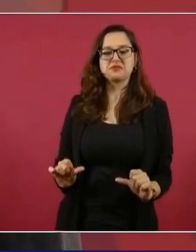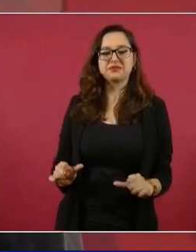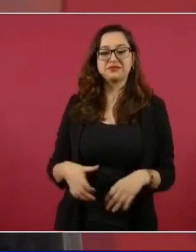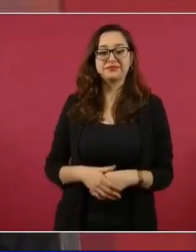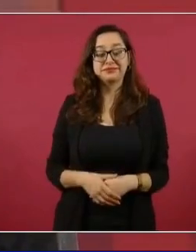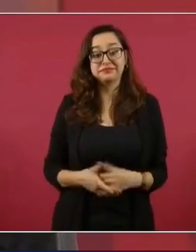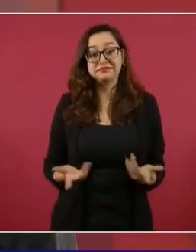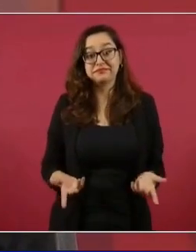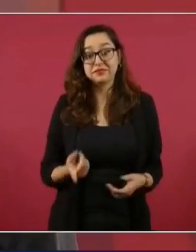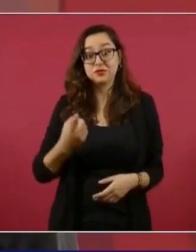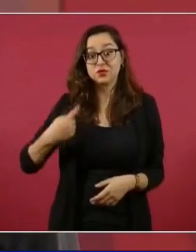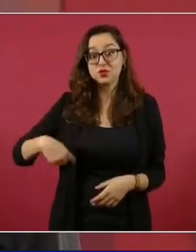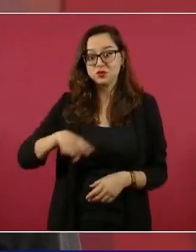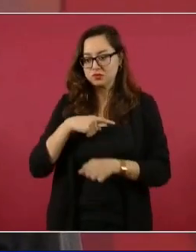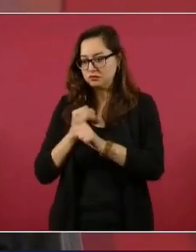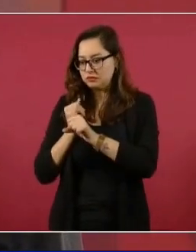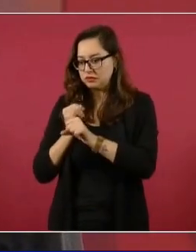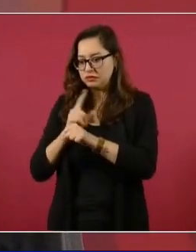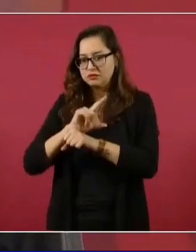fueron sorprendidos